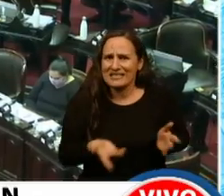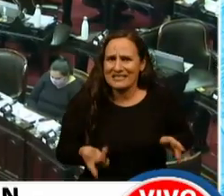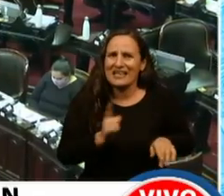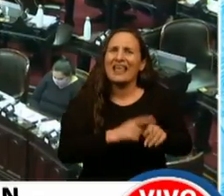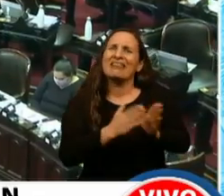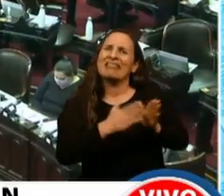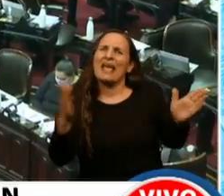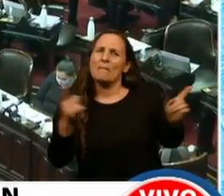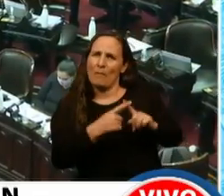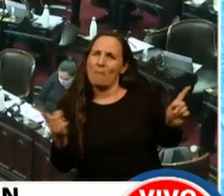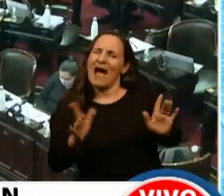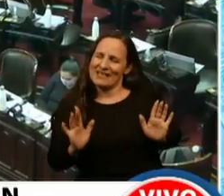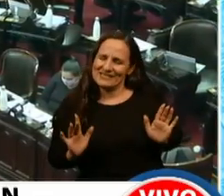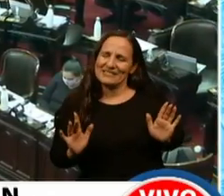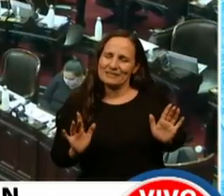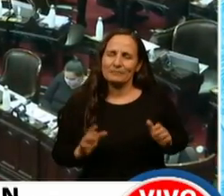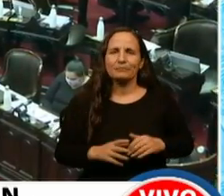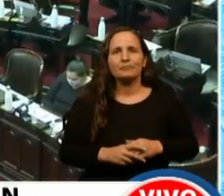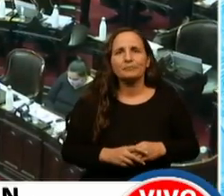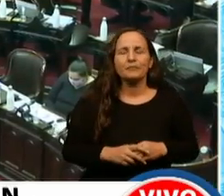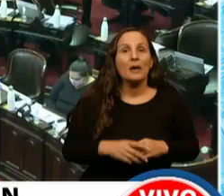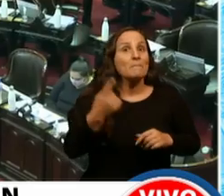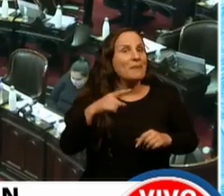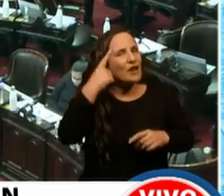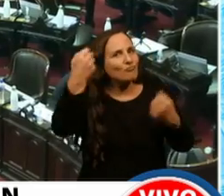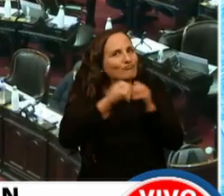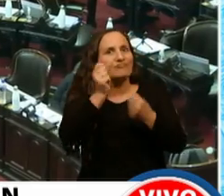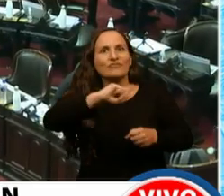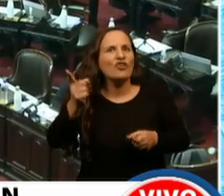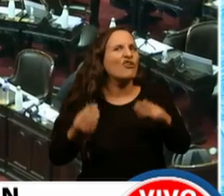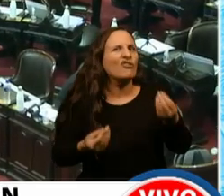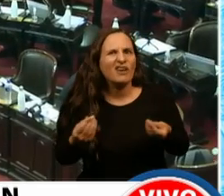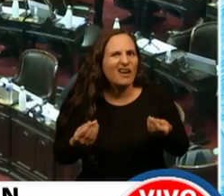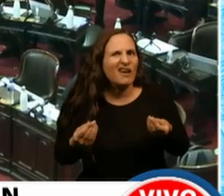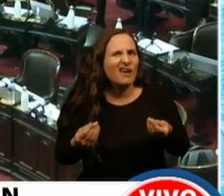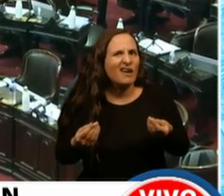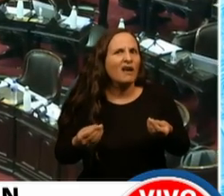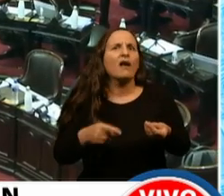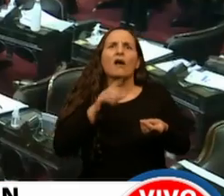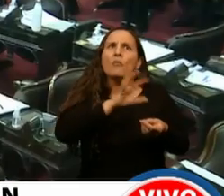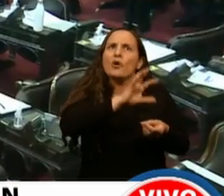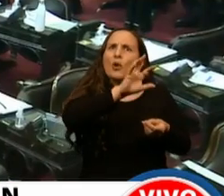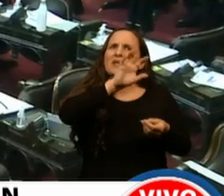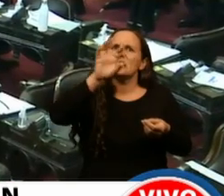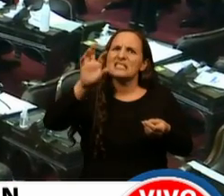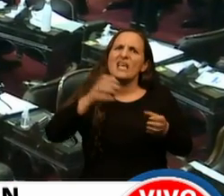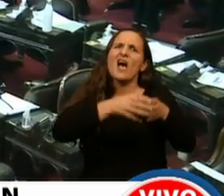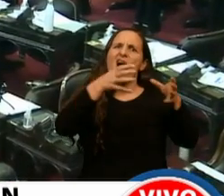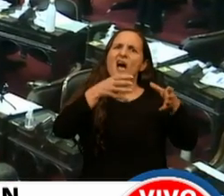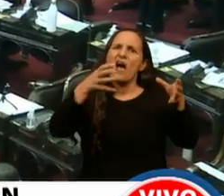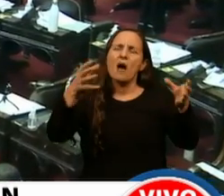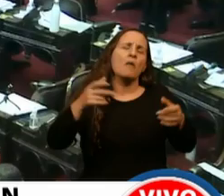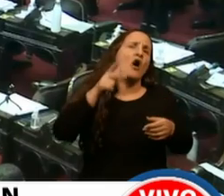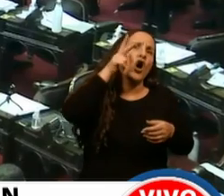periodo de tiempo al mismo tiempo y siento en la forma en la que se amplía el universo por provincia pasando de